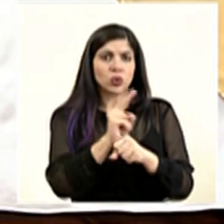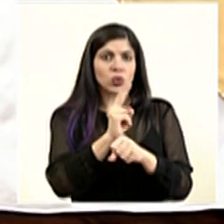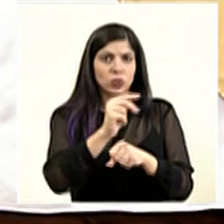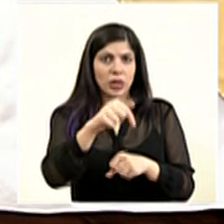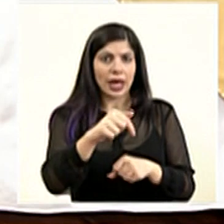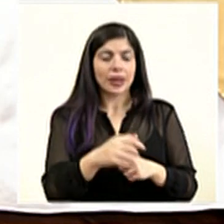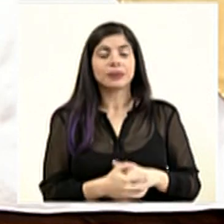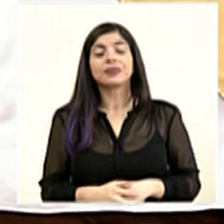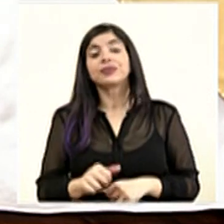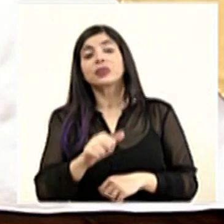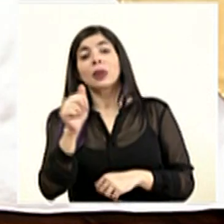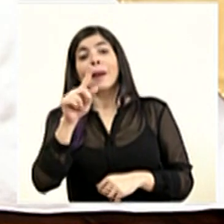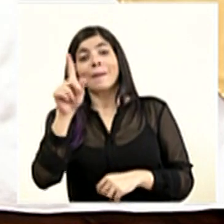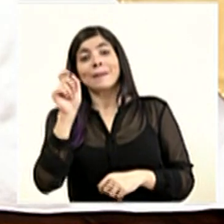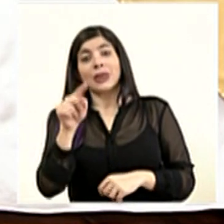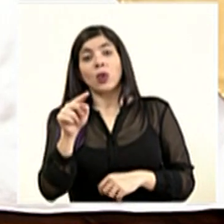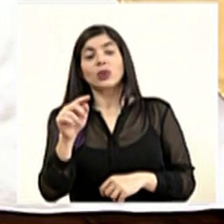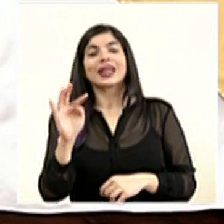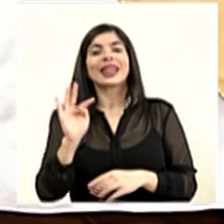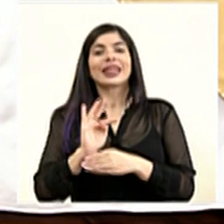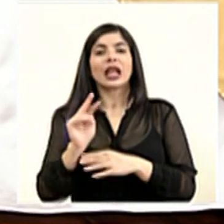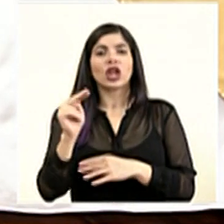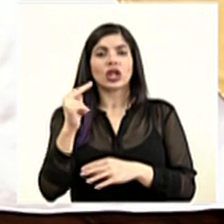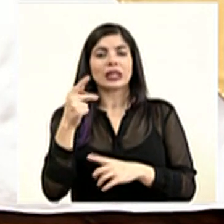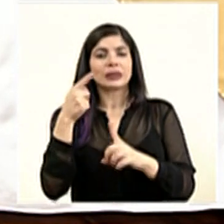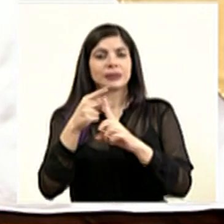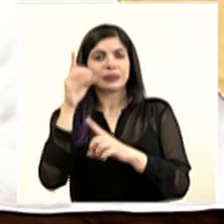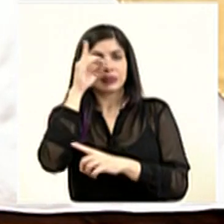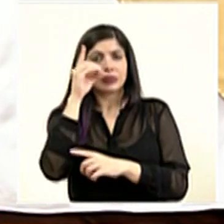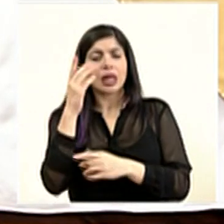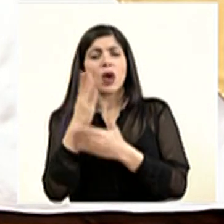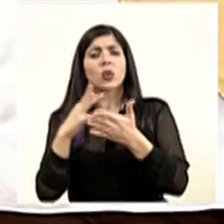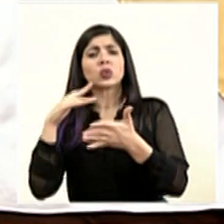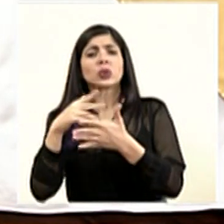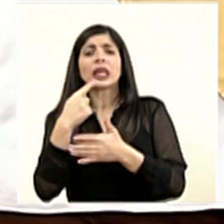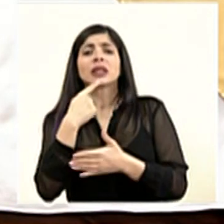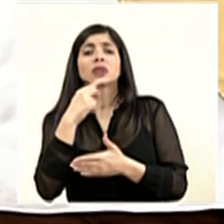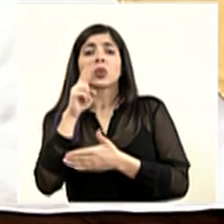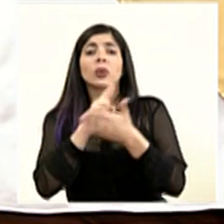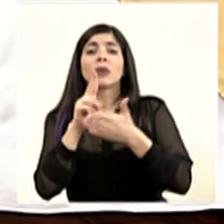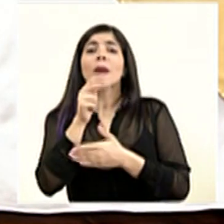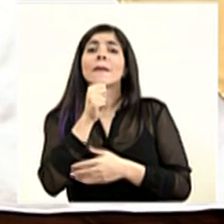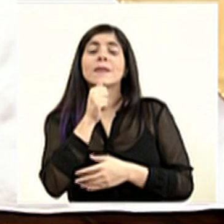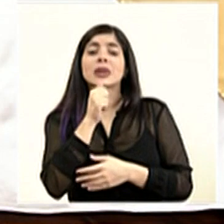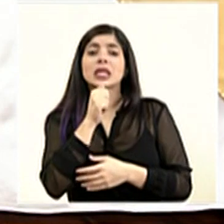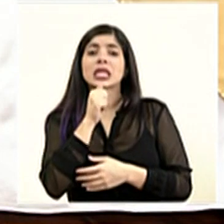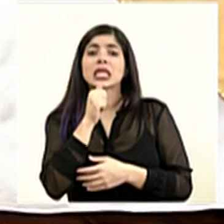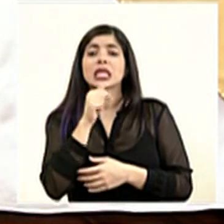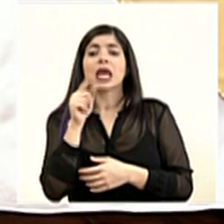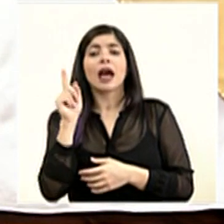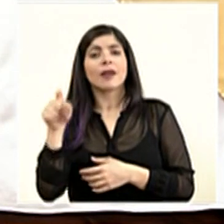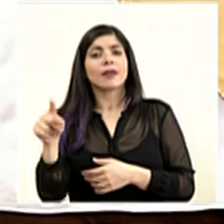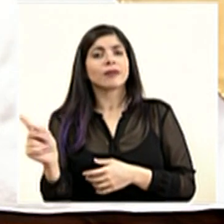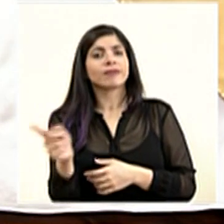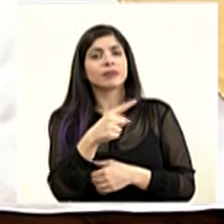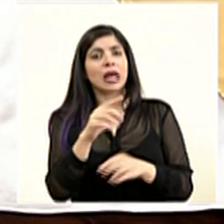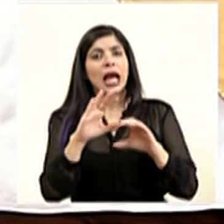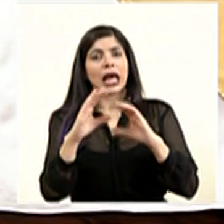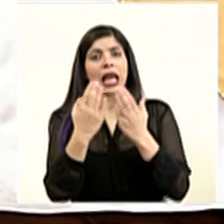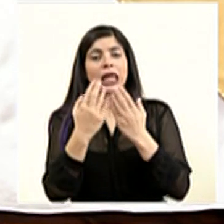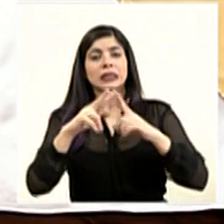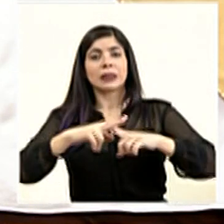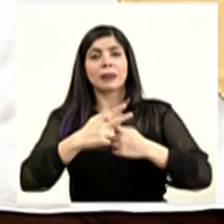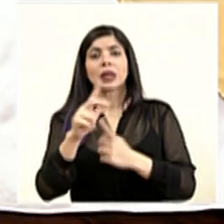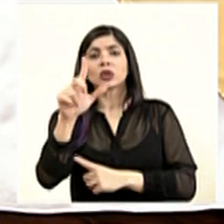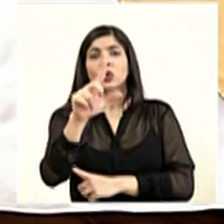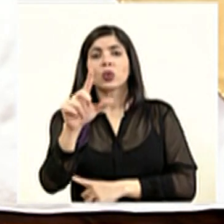doctor Salas y la realiza Telenoticias. Algunos estudiantes aseguran que las universidades privadas los están convocando a clases a partir del